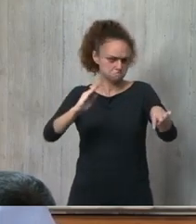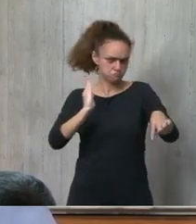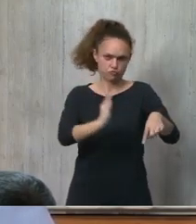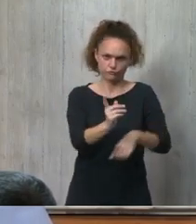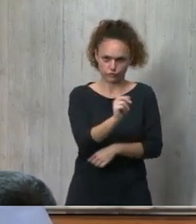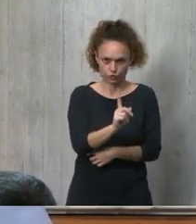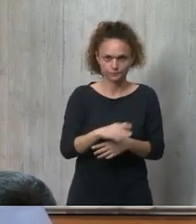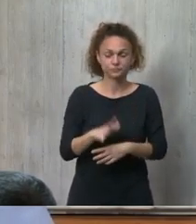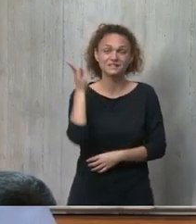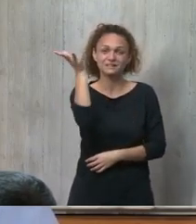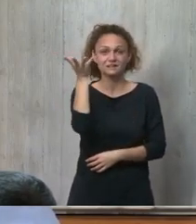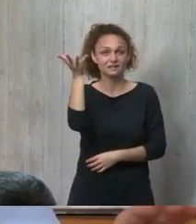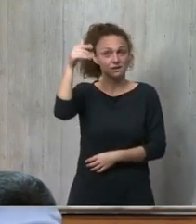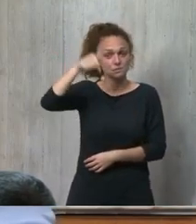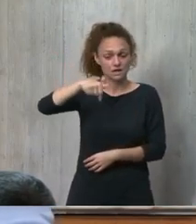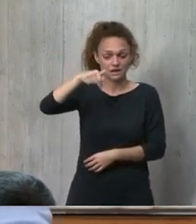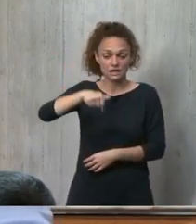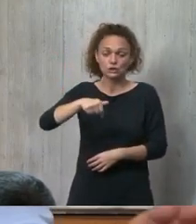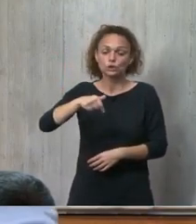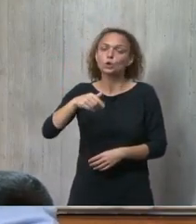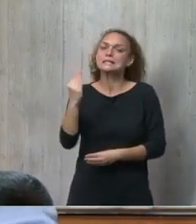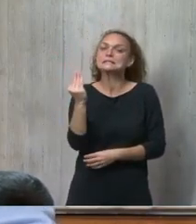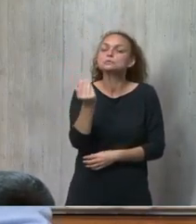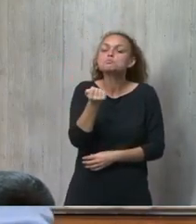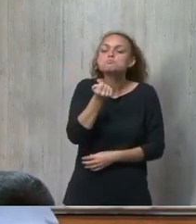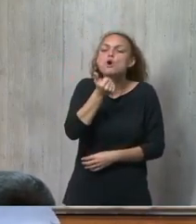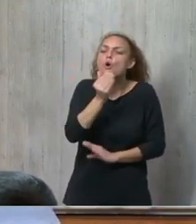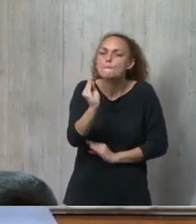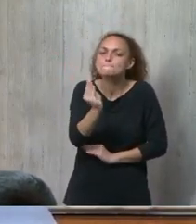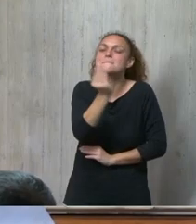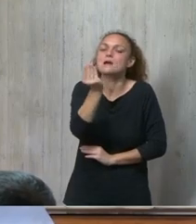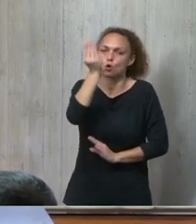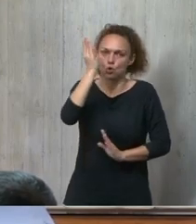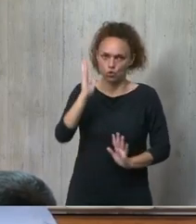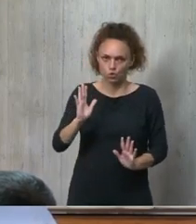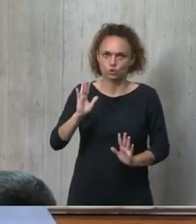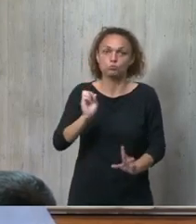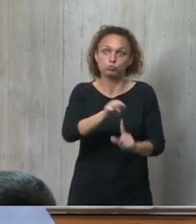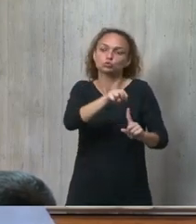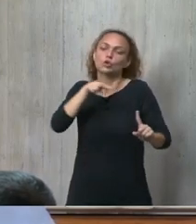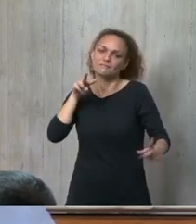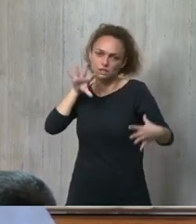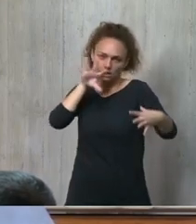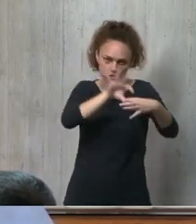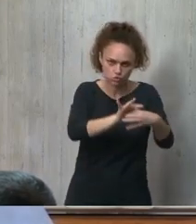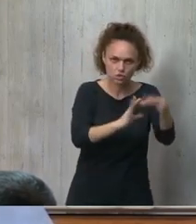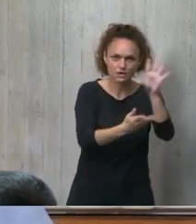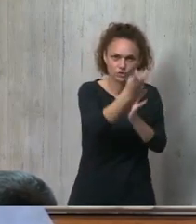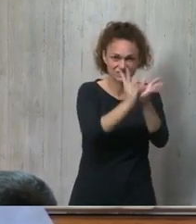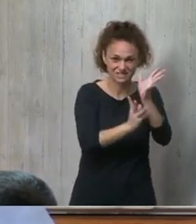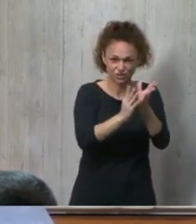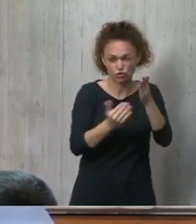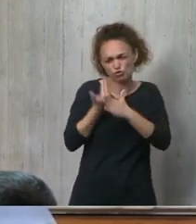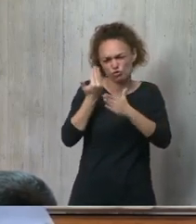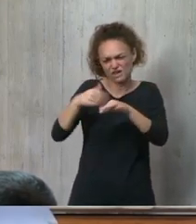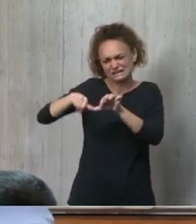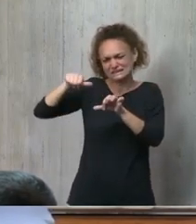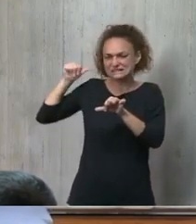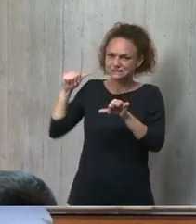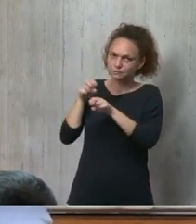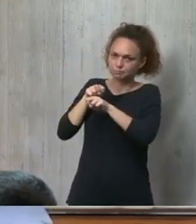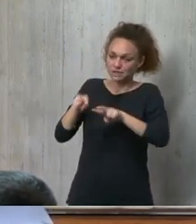meteorología para el día de hoy es sensiblemente mejor desde el punto de vista del ataque al incendio la que hemos tenido en los días pasados. Aunque